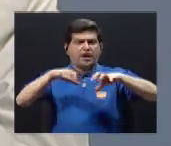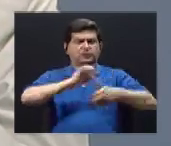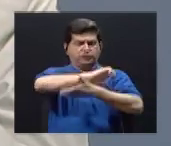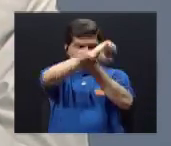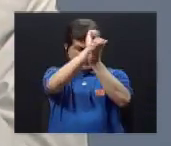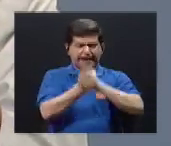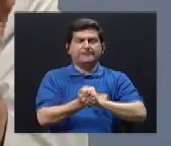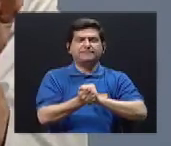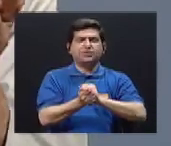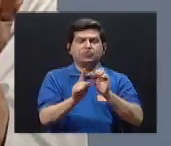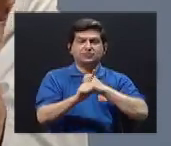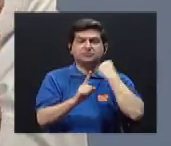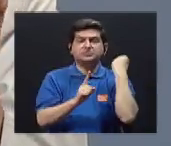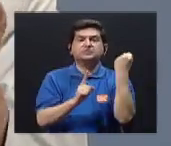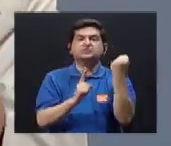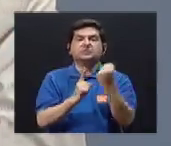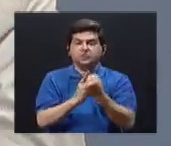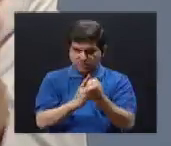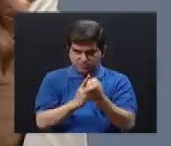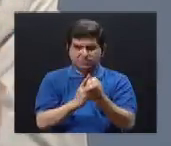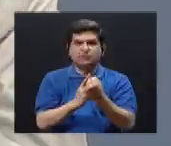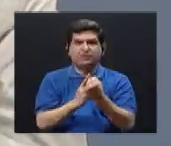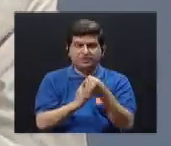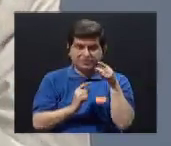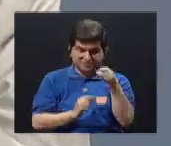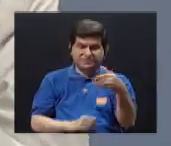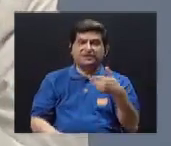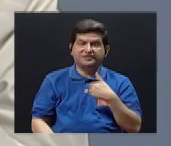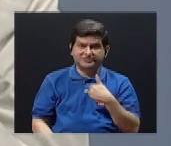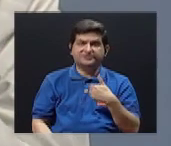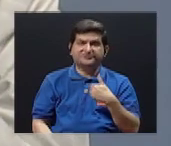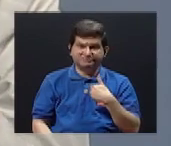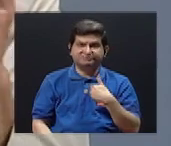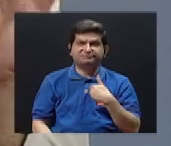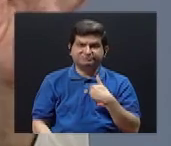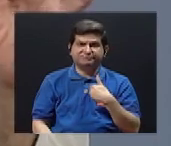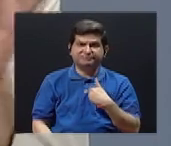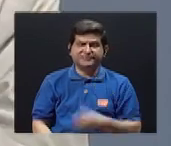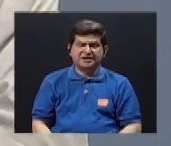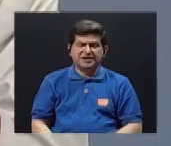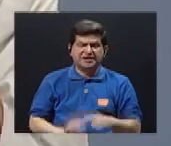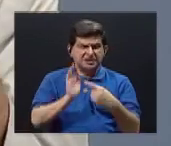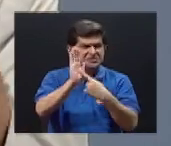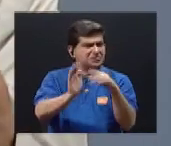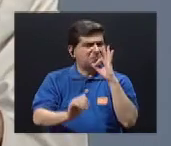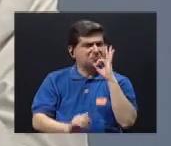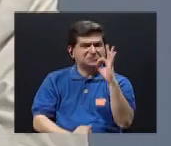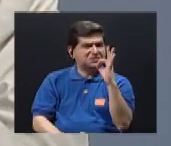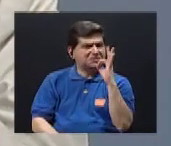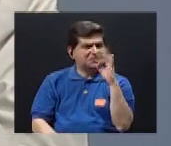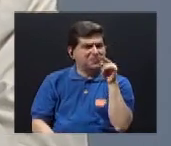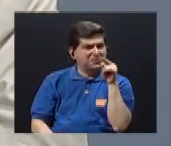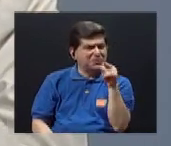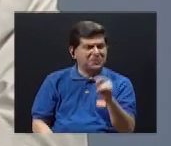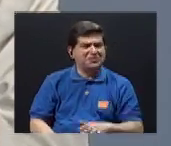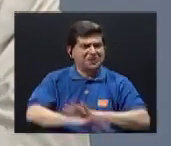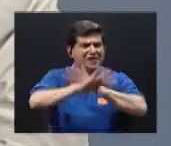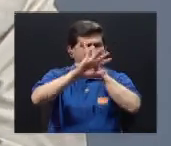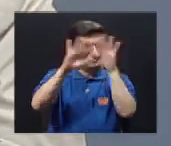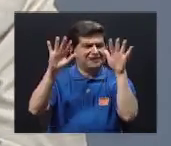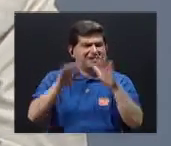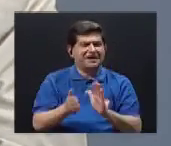para cambiar situaciones que están ahí muy bien retratadas en forma